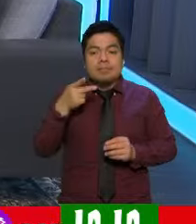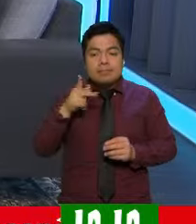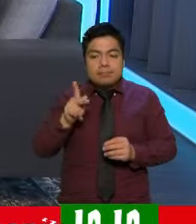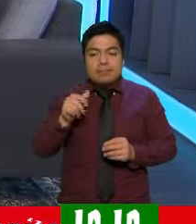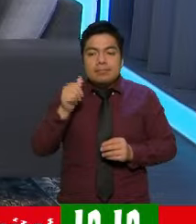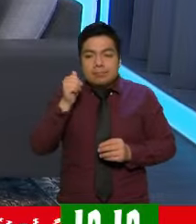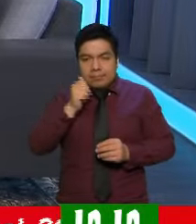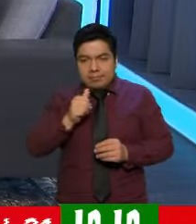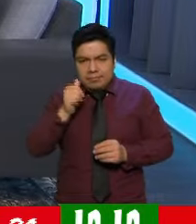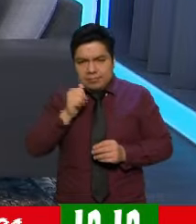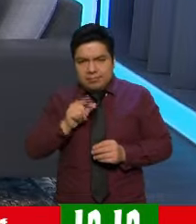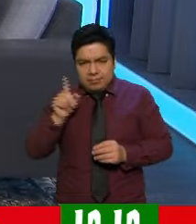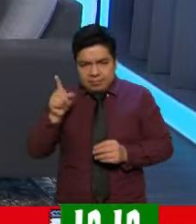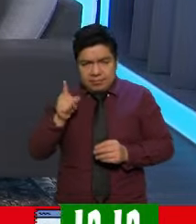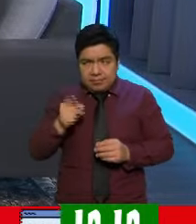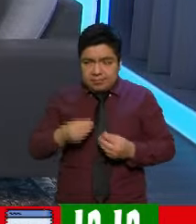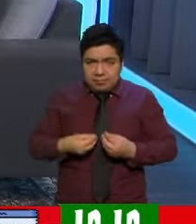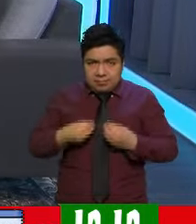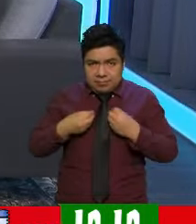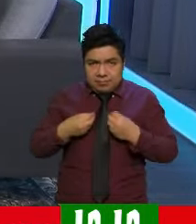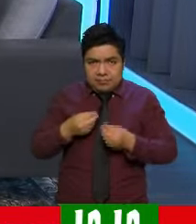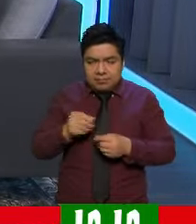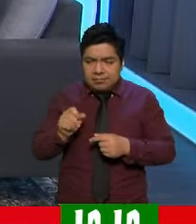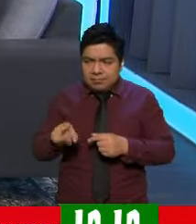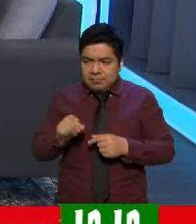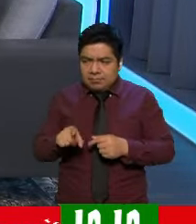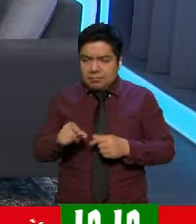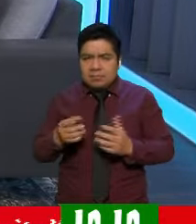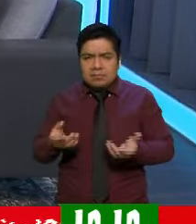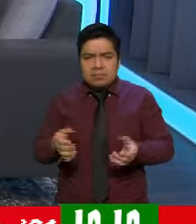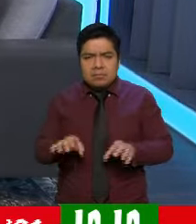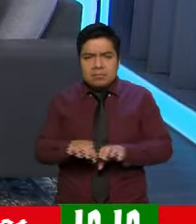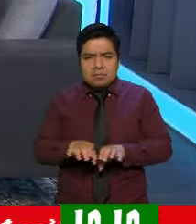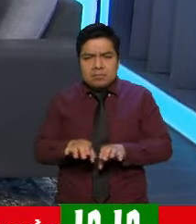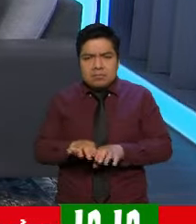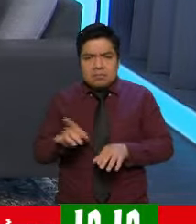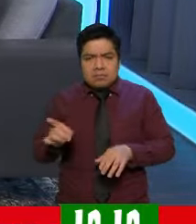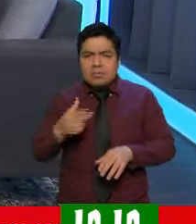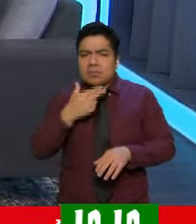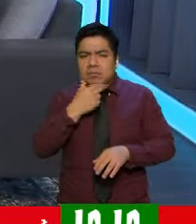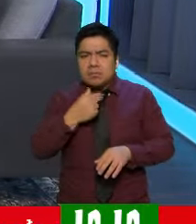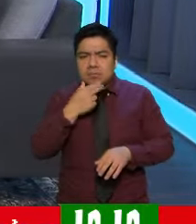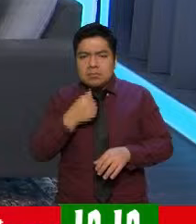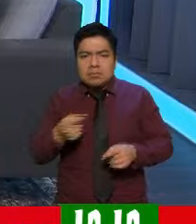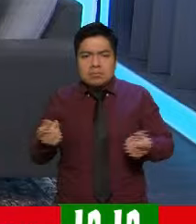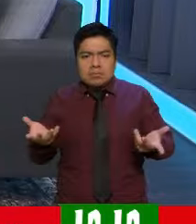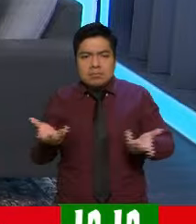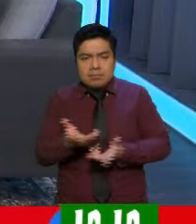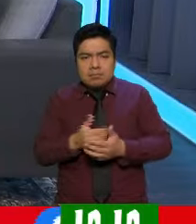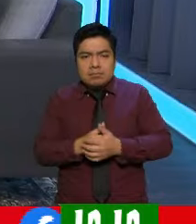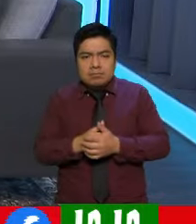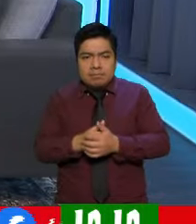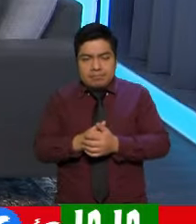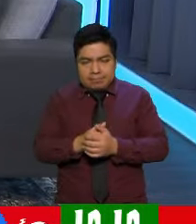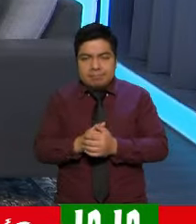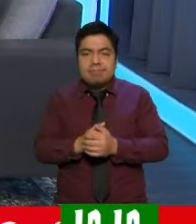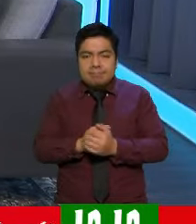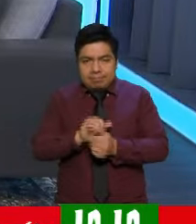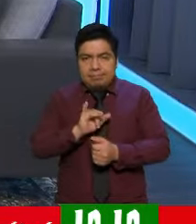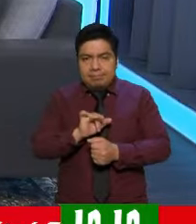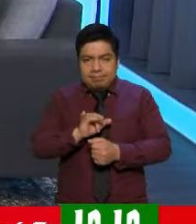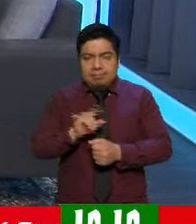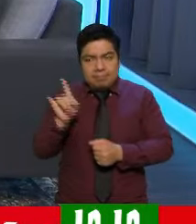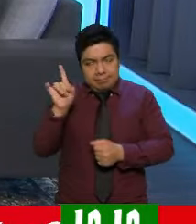¿Sigue viviendo allá, compañero? ¿O qué será de este hombre? Sí, al parecer sigue viviendo